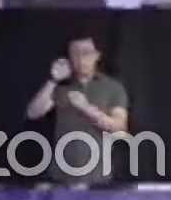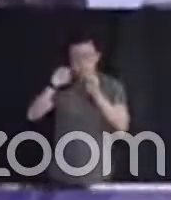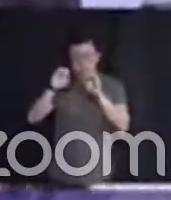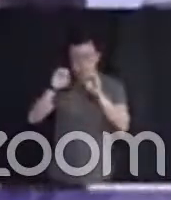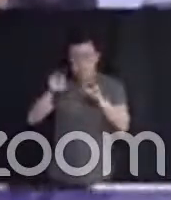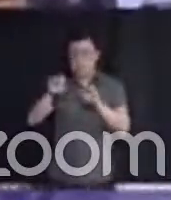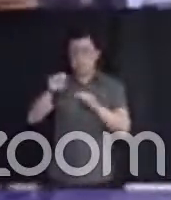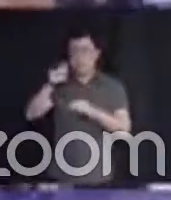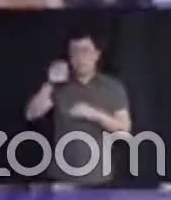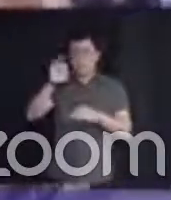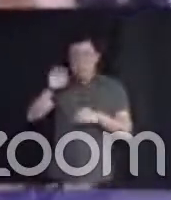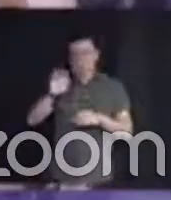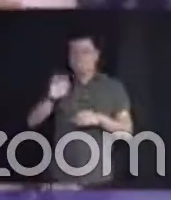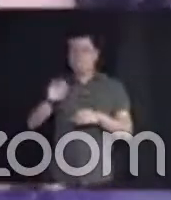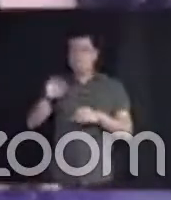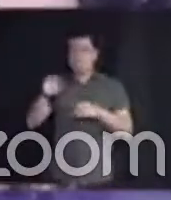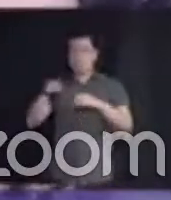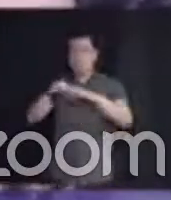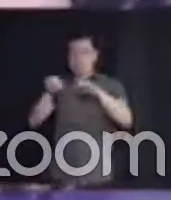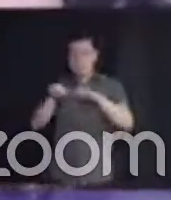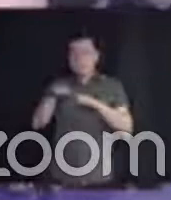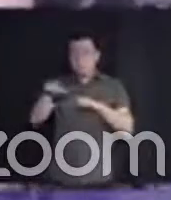staff, nos presentamos donde no nos conocen,